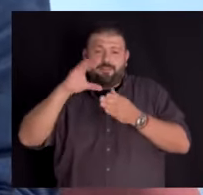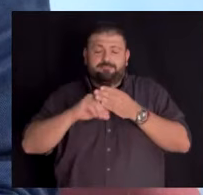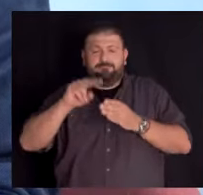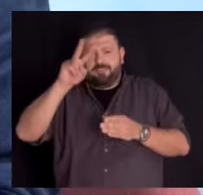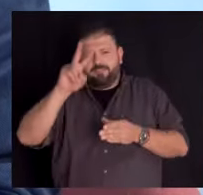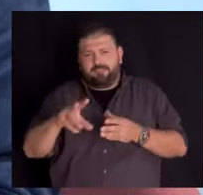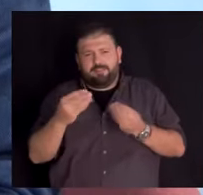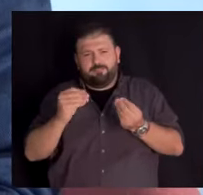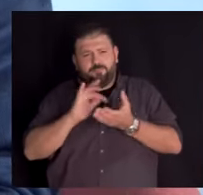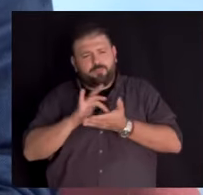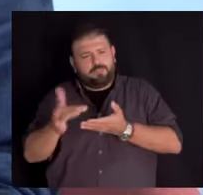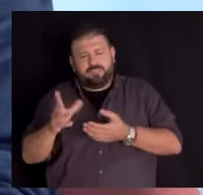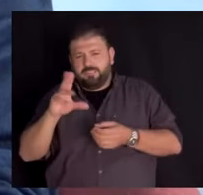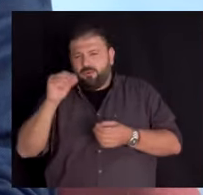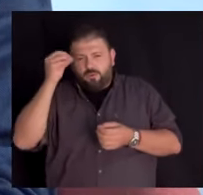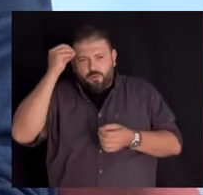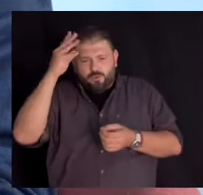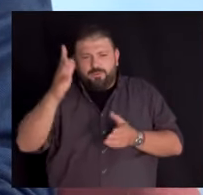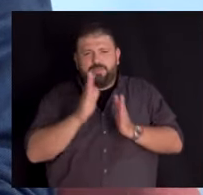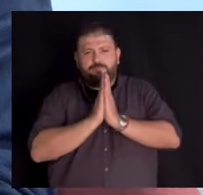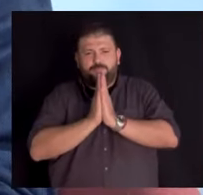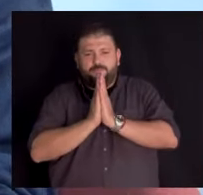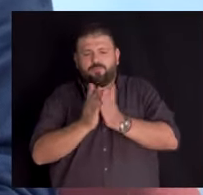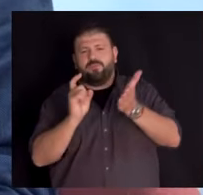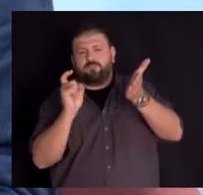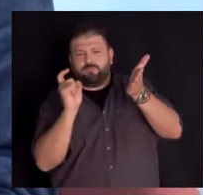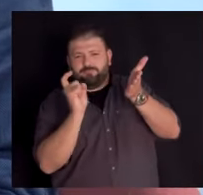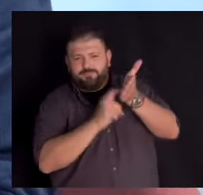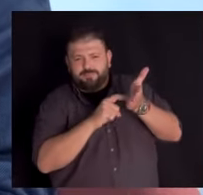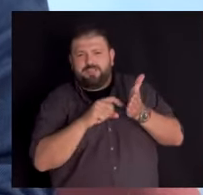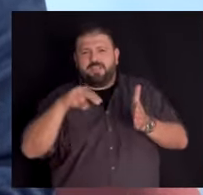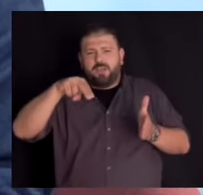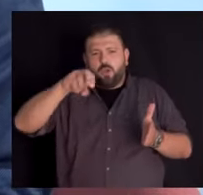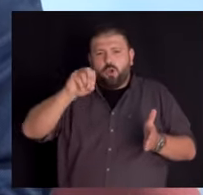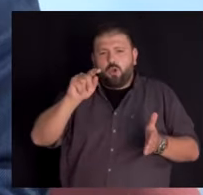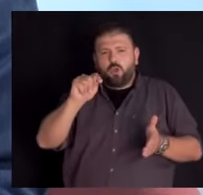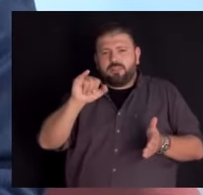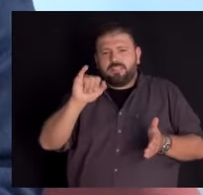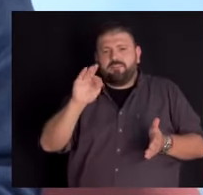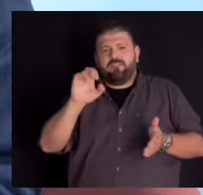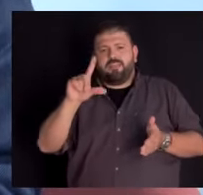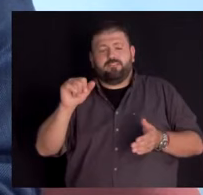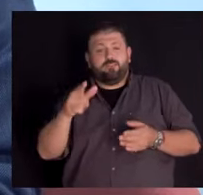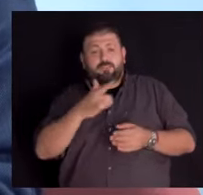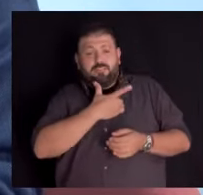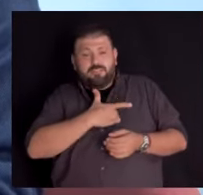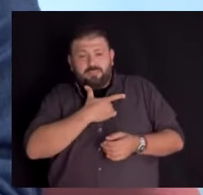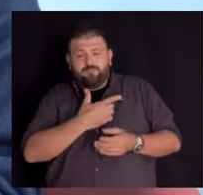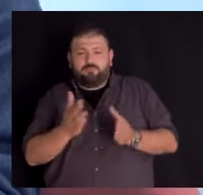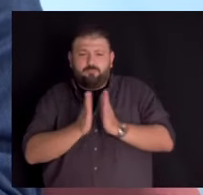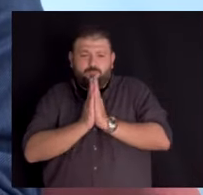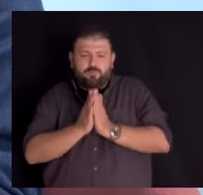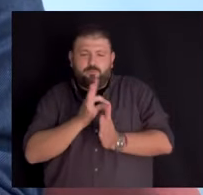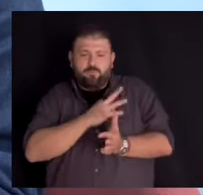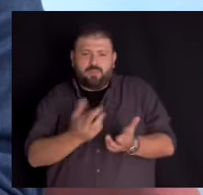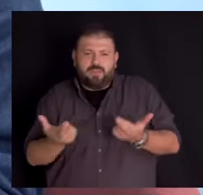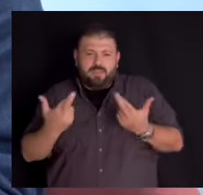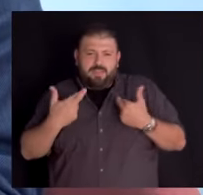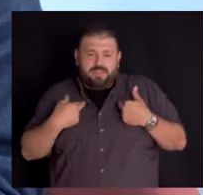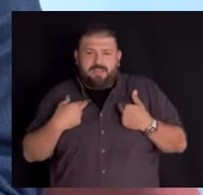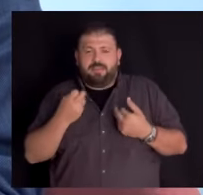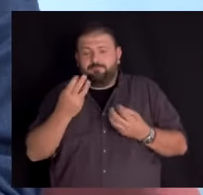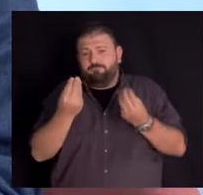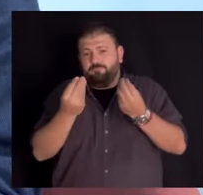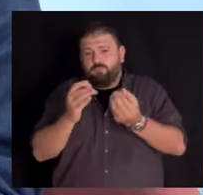olviden de suscribirse al canal, activar la campana de notificaciones. Como dice Klaus, si les gusta nuestro contenido, regalarnos un like. Muchas gracias por el favor de